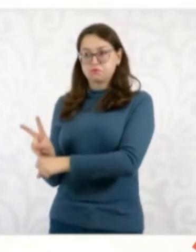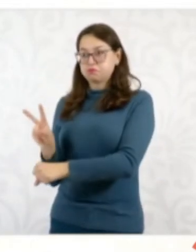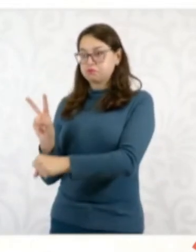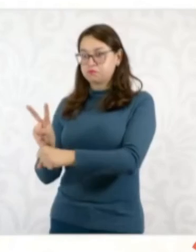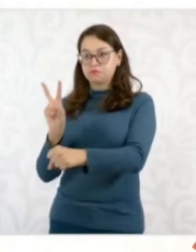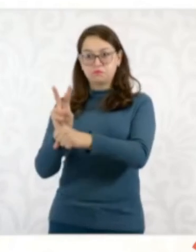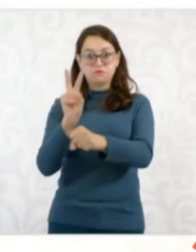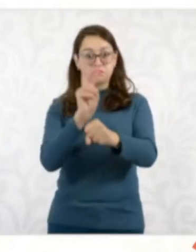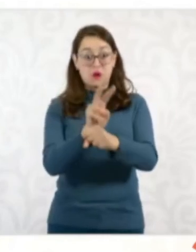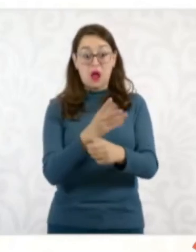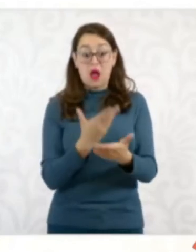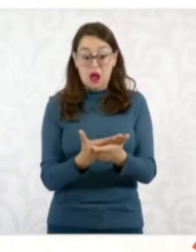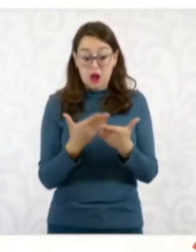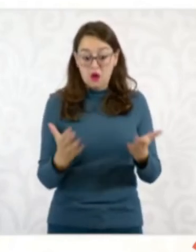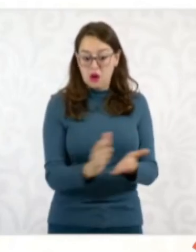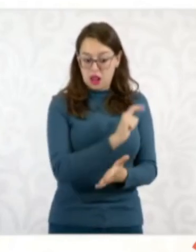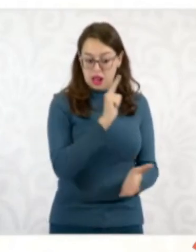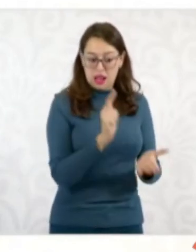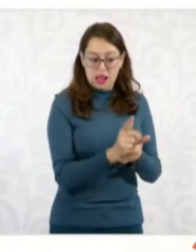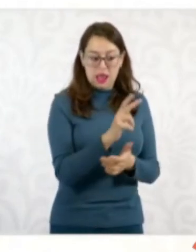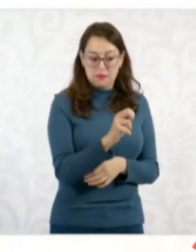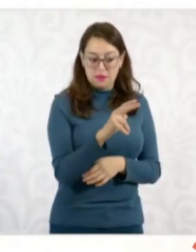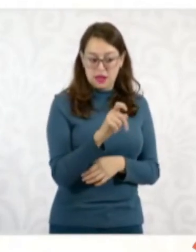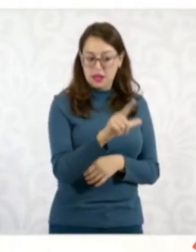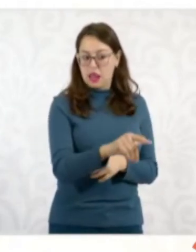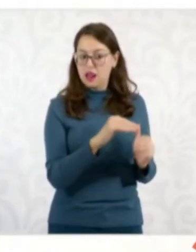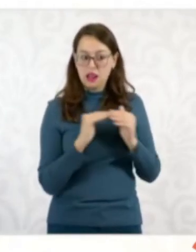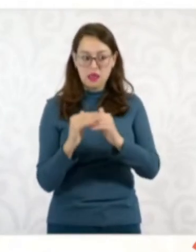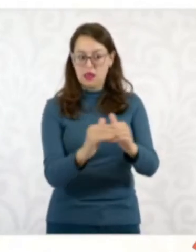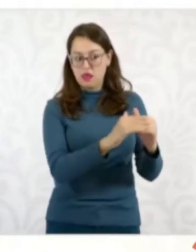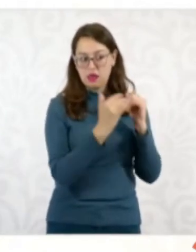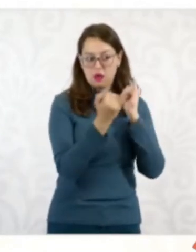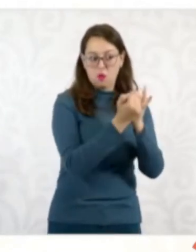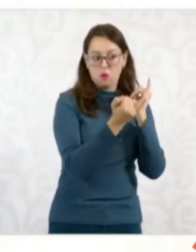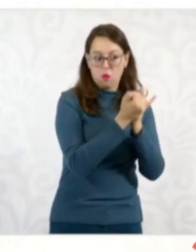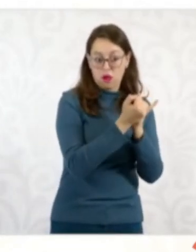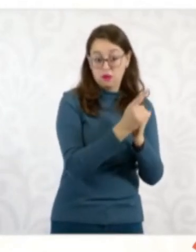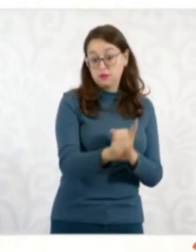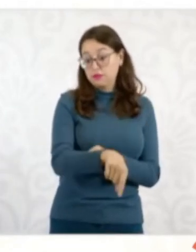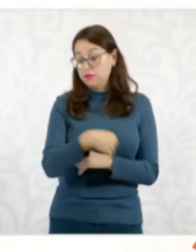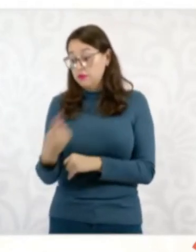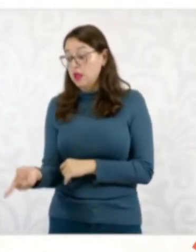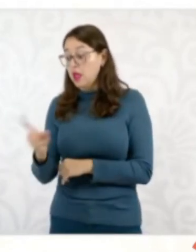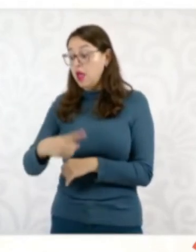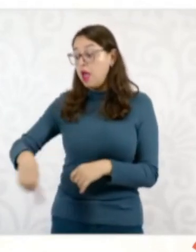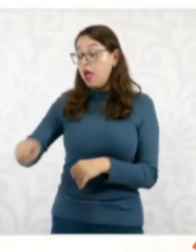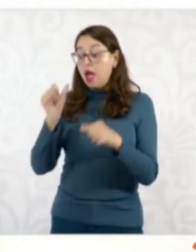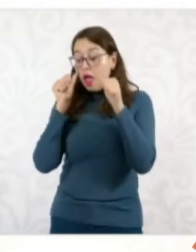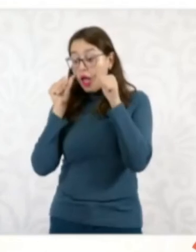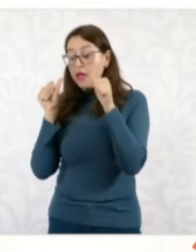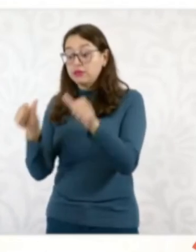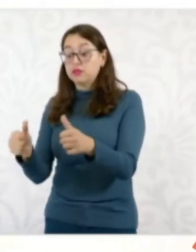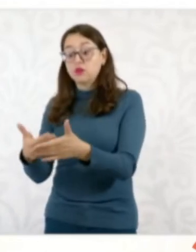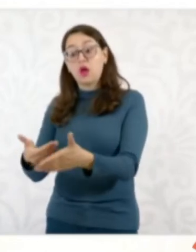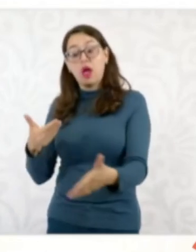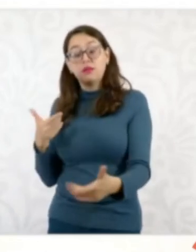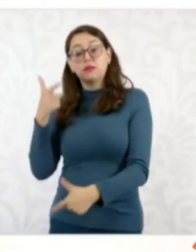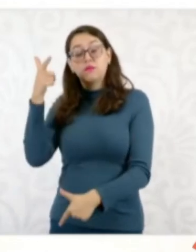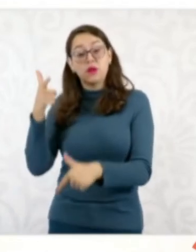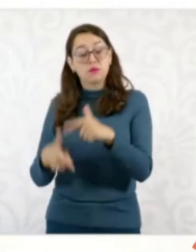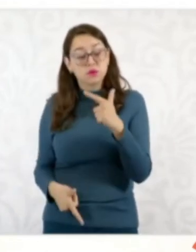homologando el tipo penal, existan los elementos institucionales, normativos y estructurales de